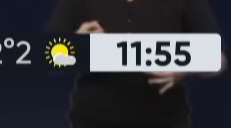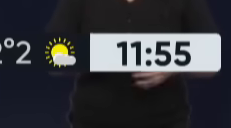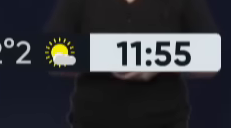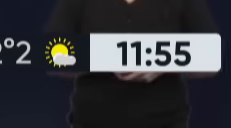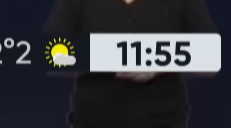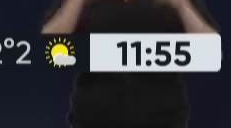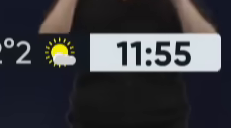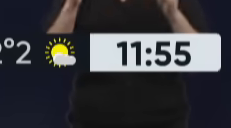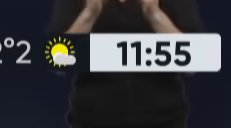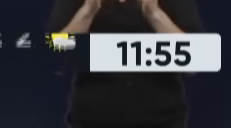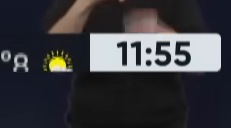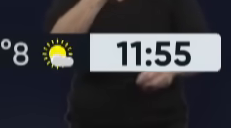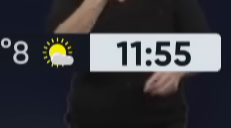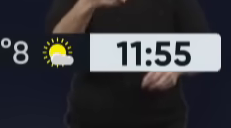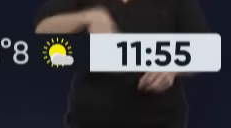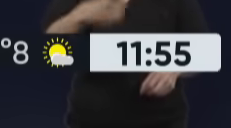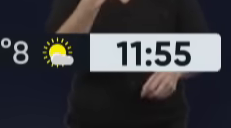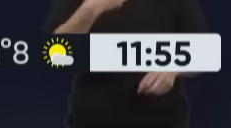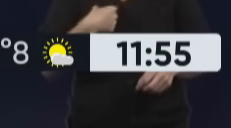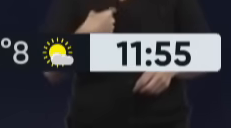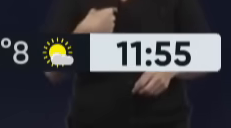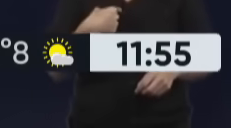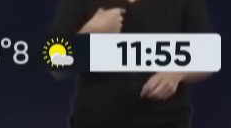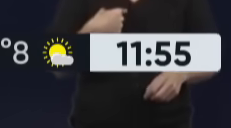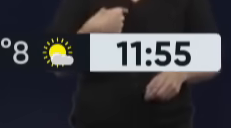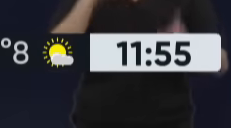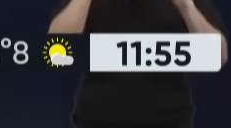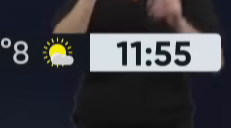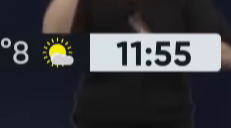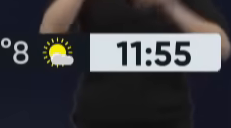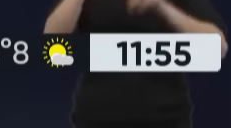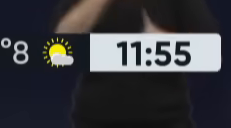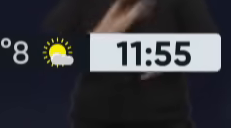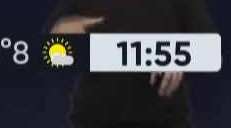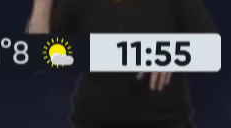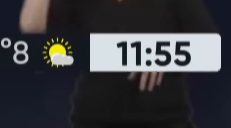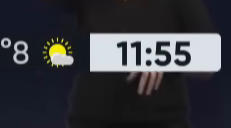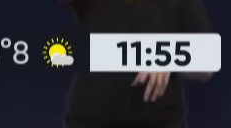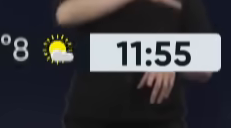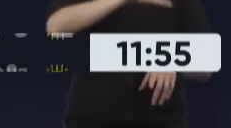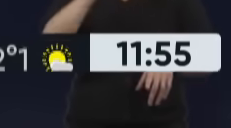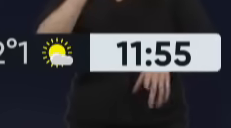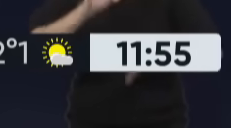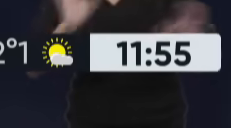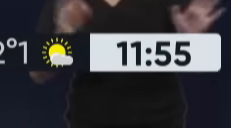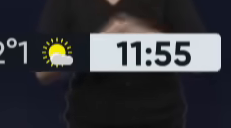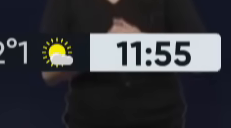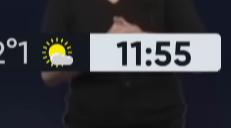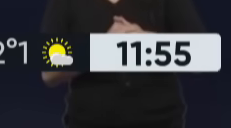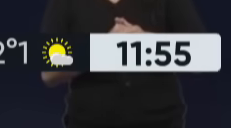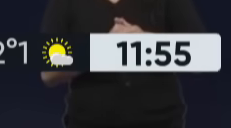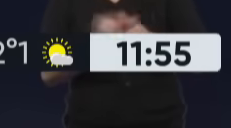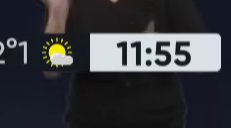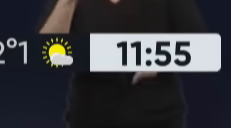lo marcaba, tanto hincapié con gobernadores que evidentemente no están a la altura